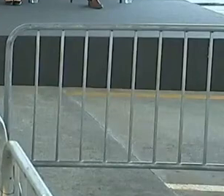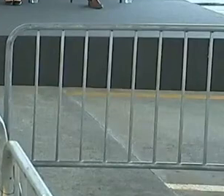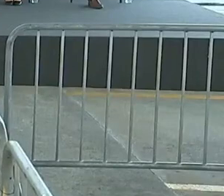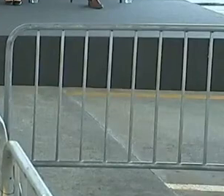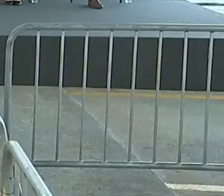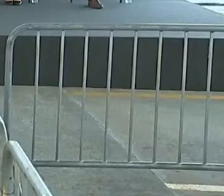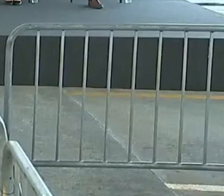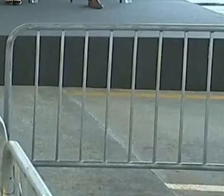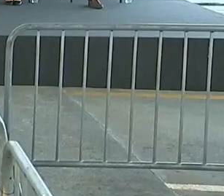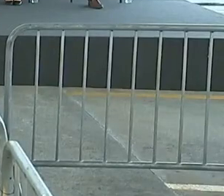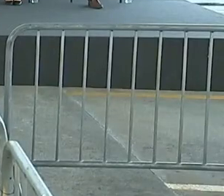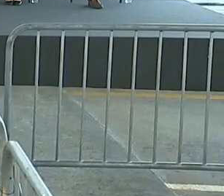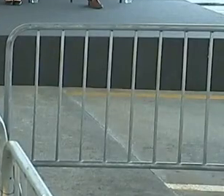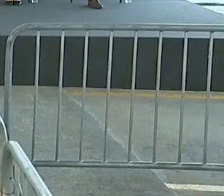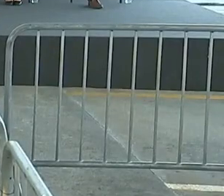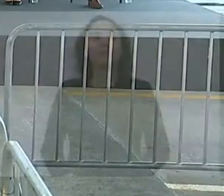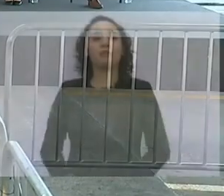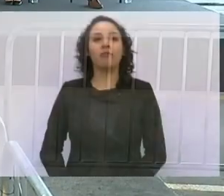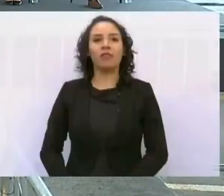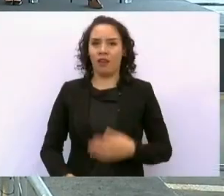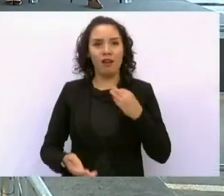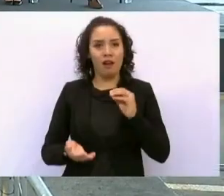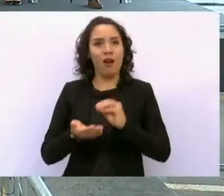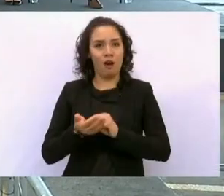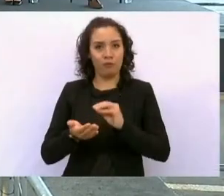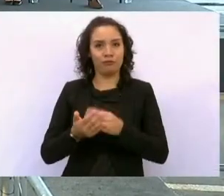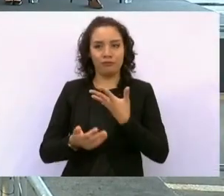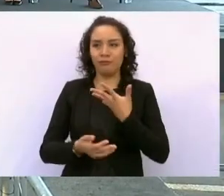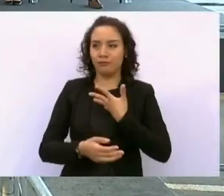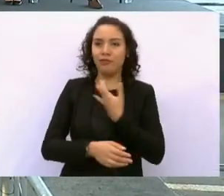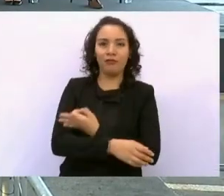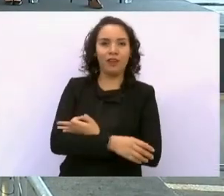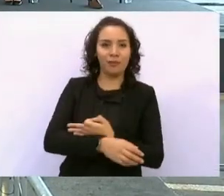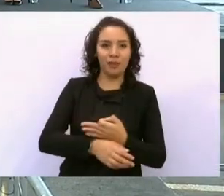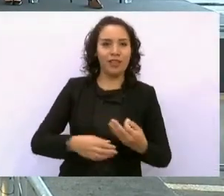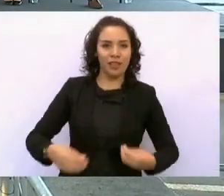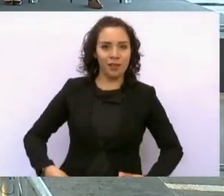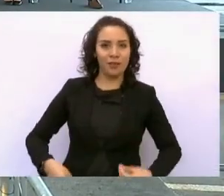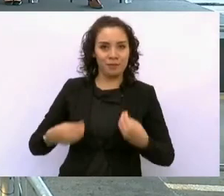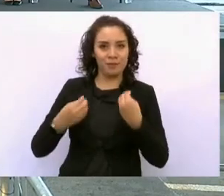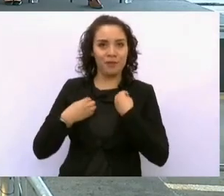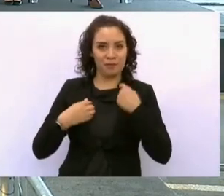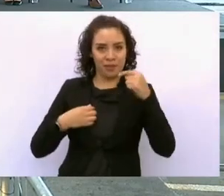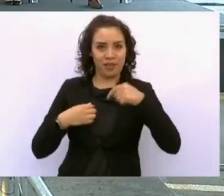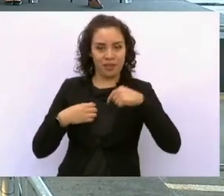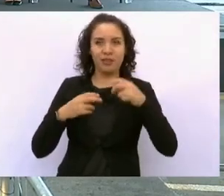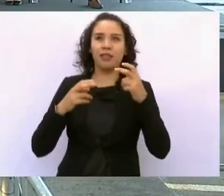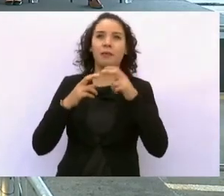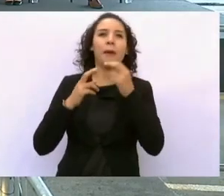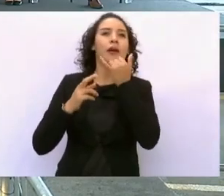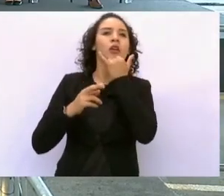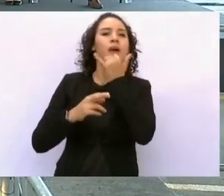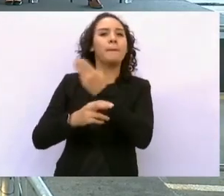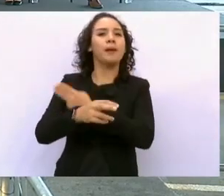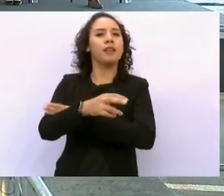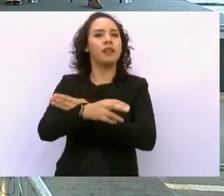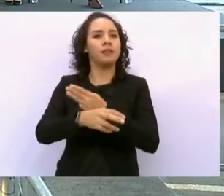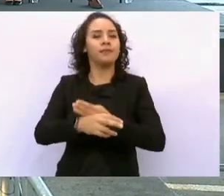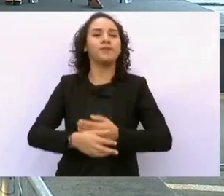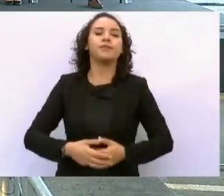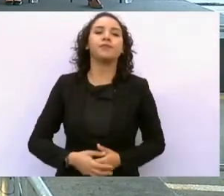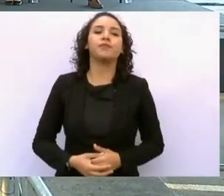que siguen viviendo aquí en Tampico, en Ciudad Madero.